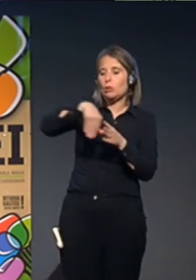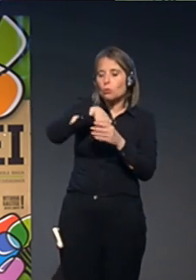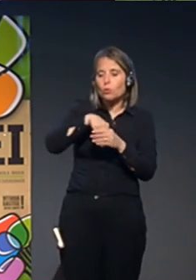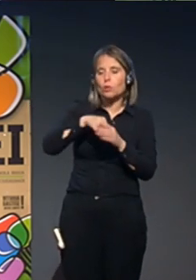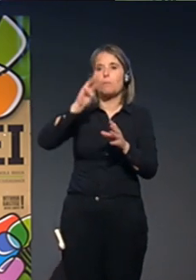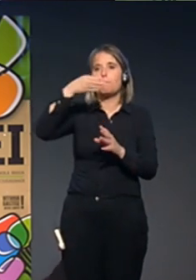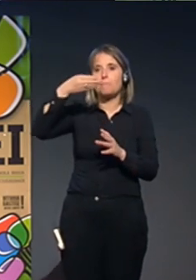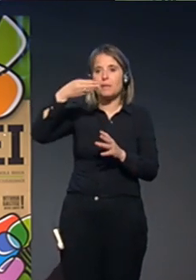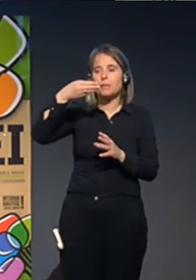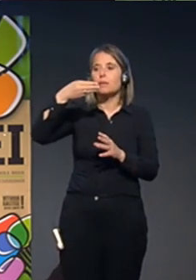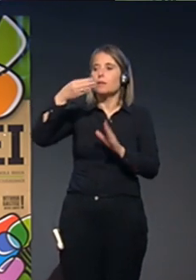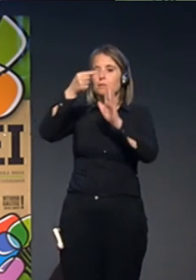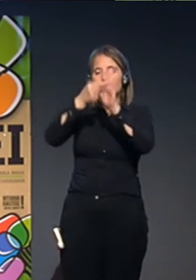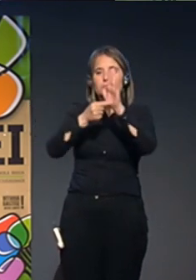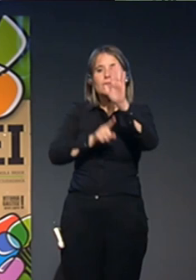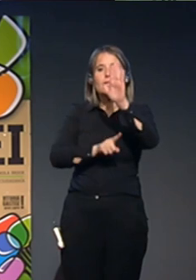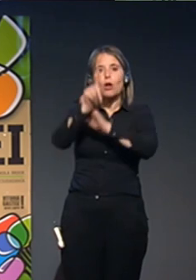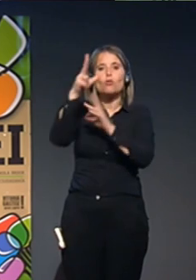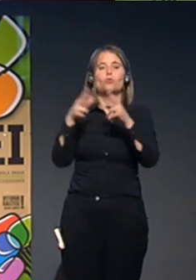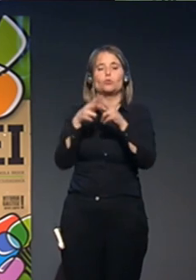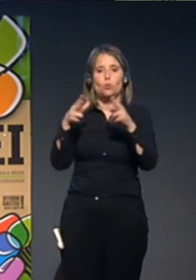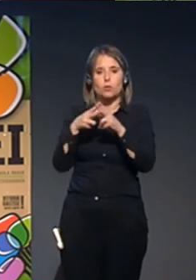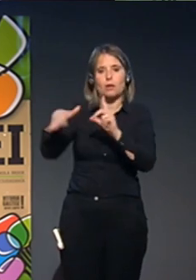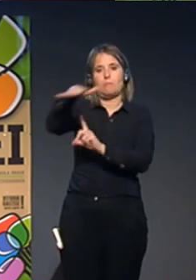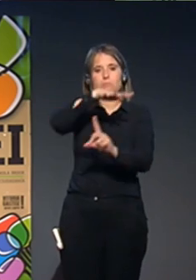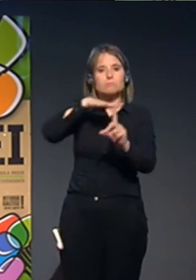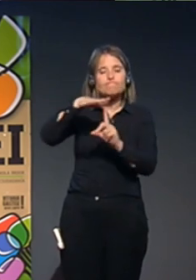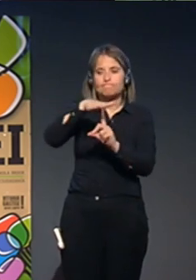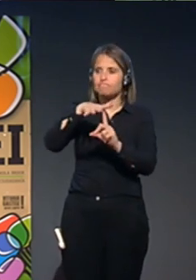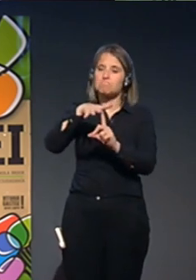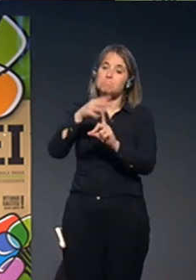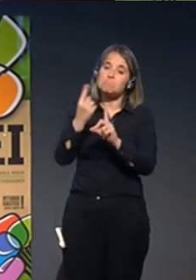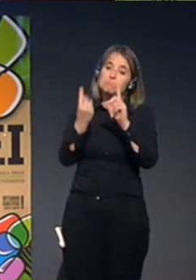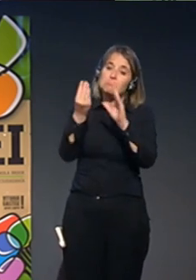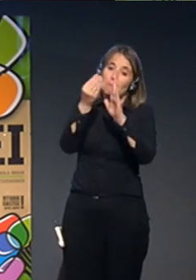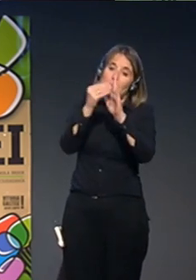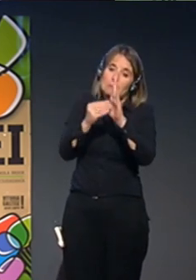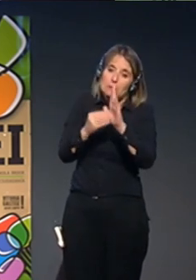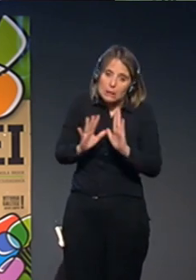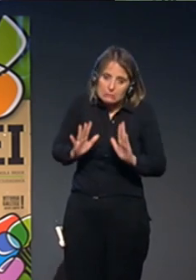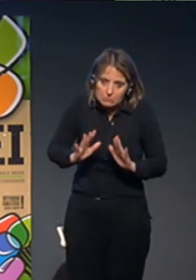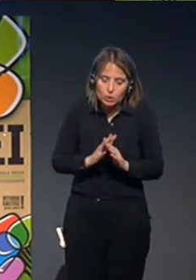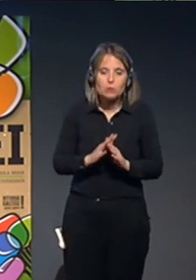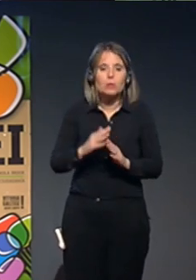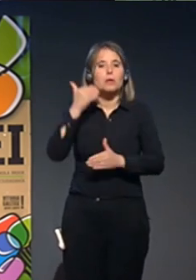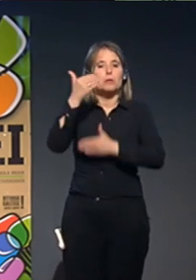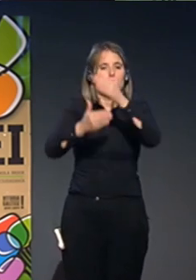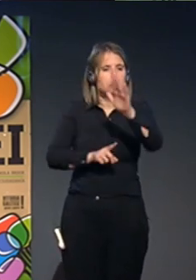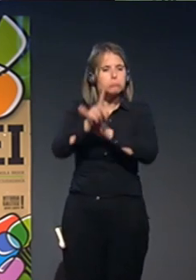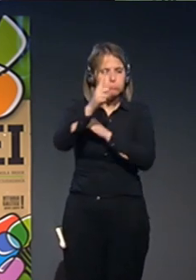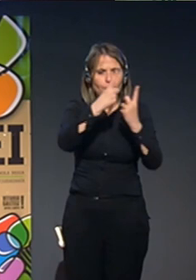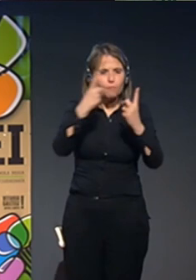pib algunos elementos de desarrollo social y medio ambiente muy tímidamente bueno esto tiene que ir mucho más